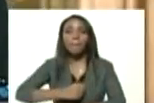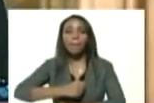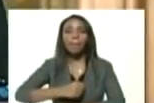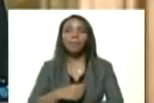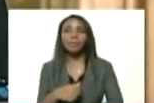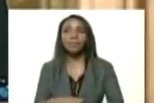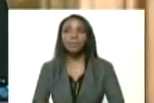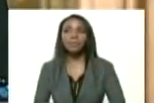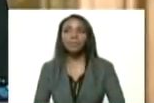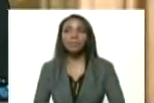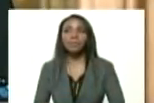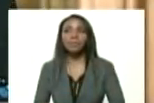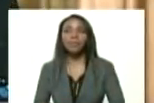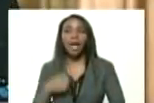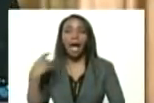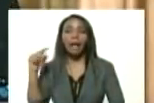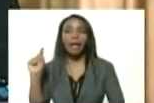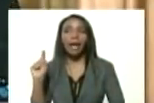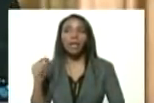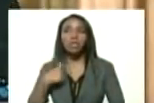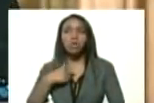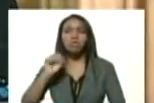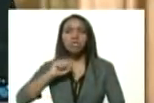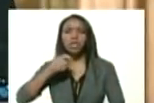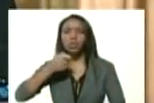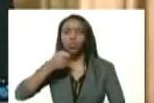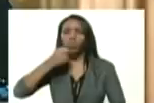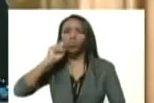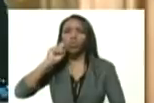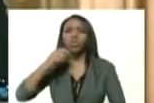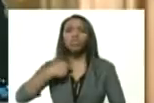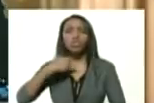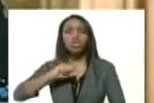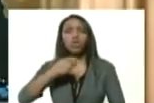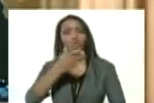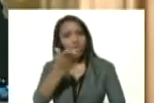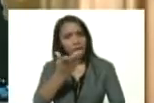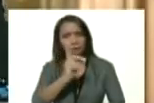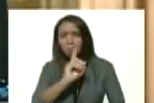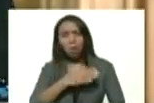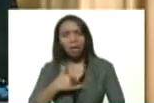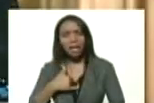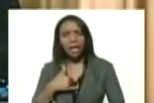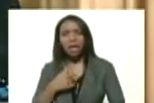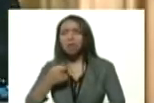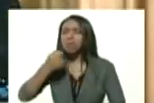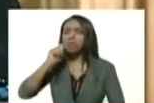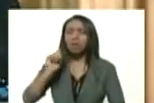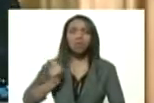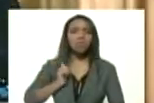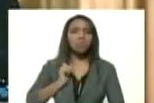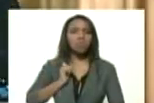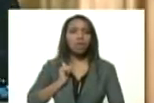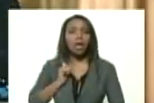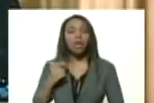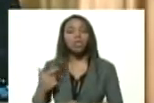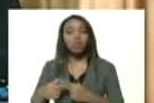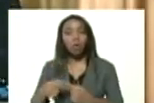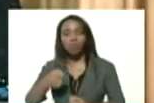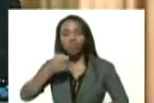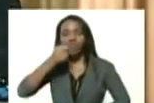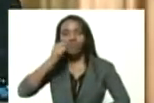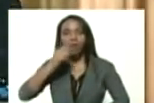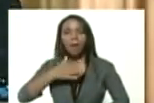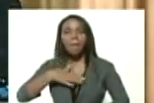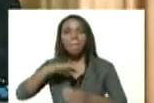malo si yo vine aquí está yo si me lo tomo si usted no quiere tome lo que quiera yo me tomo mi malojillo